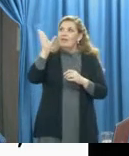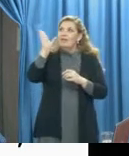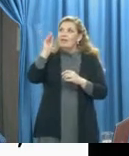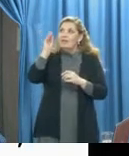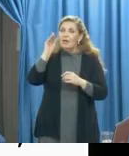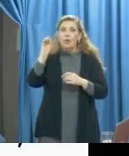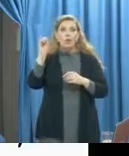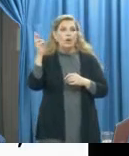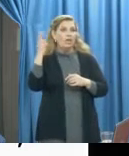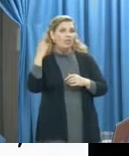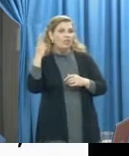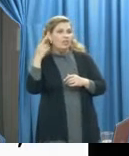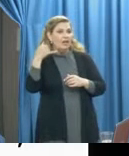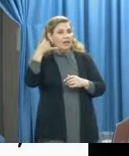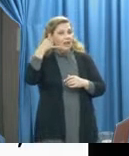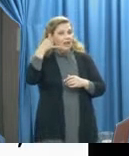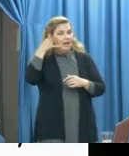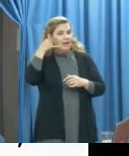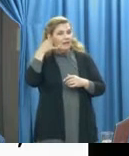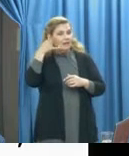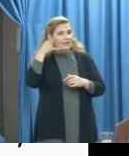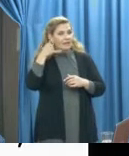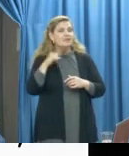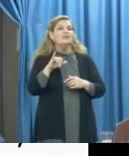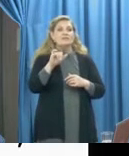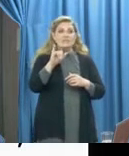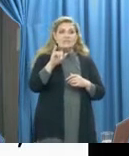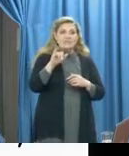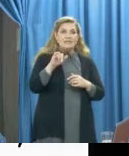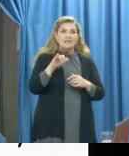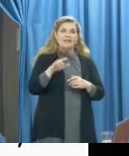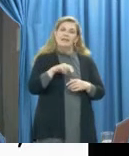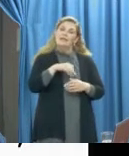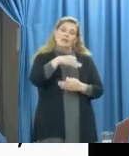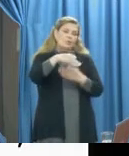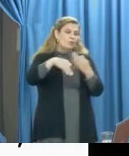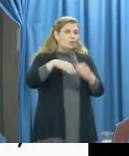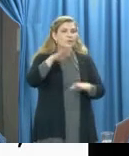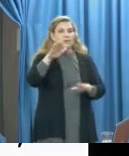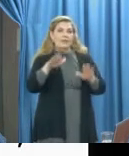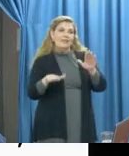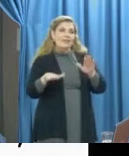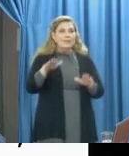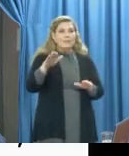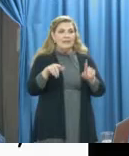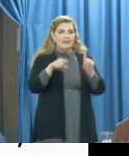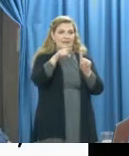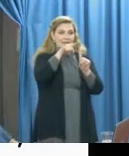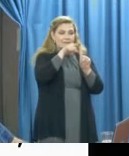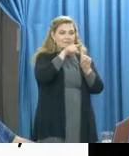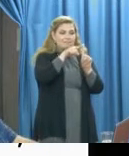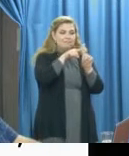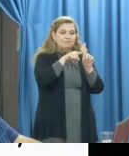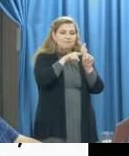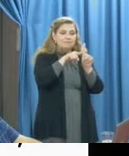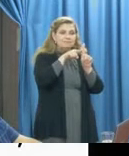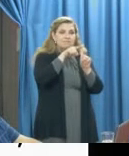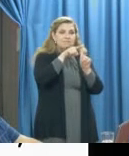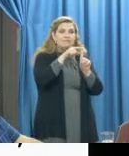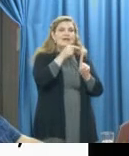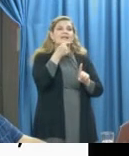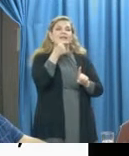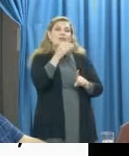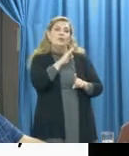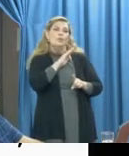o suena el teléfono y entonces todo depende de qué frecuencias tenga afectadas. El niño podrá